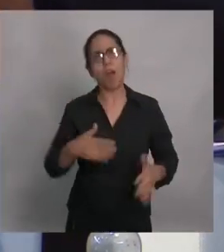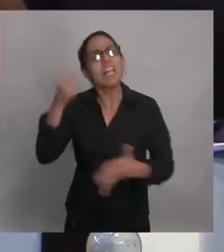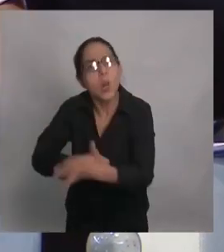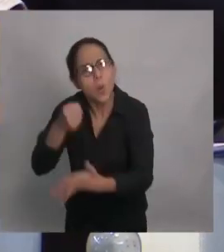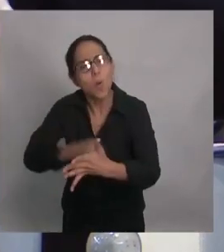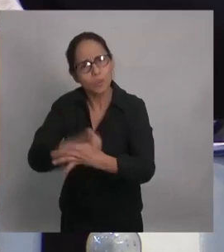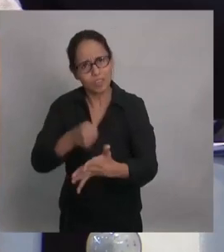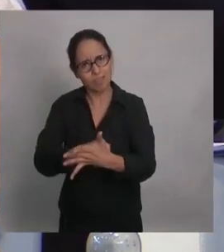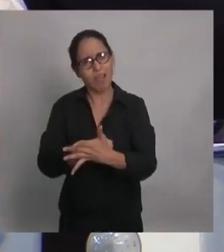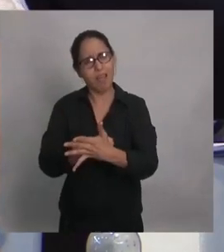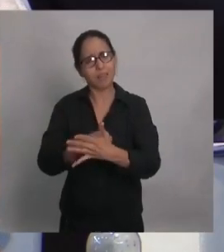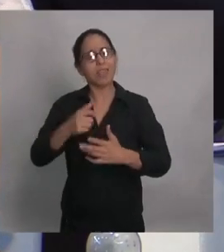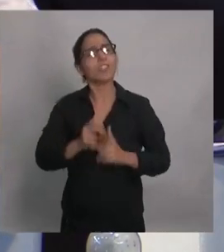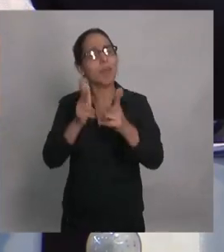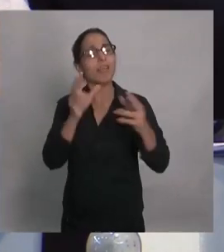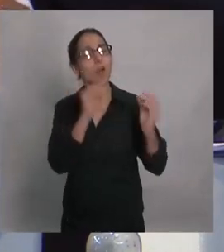un poco de demagogia.